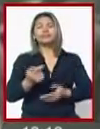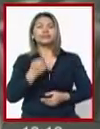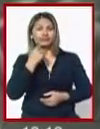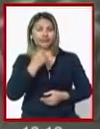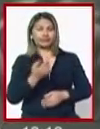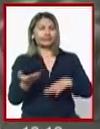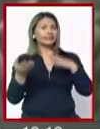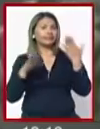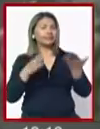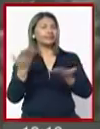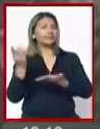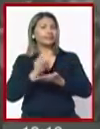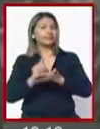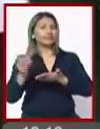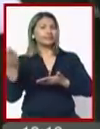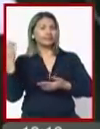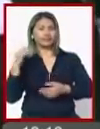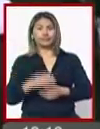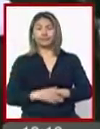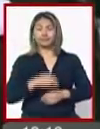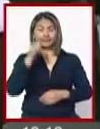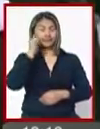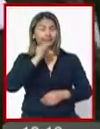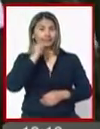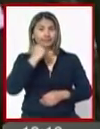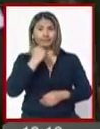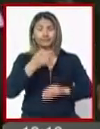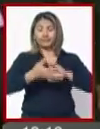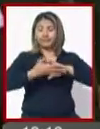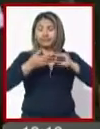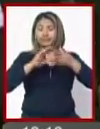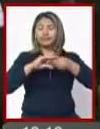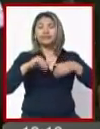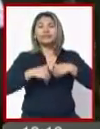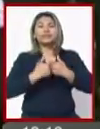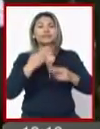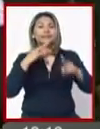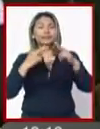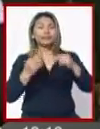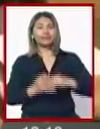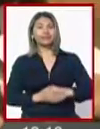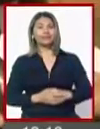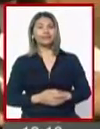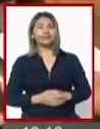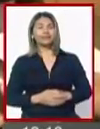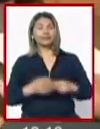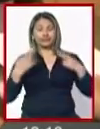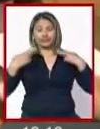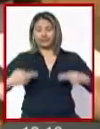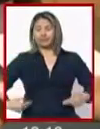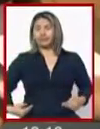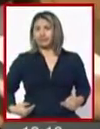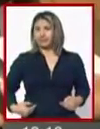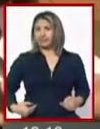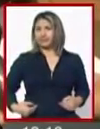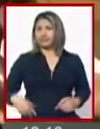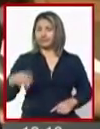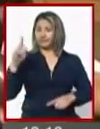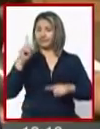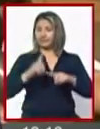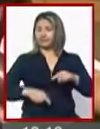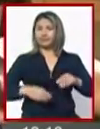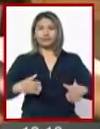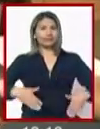Mesa, quien falleció el fin de semana. La señora Reina nos cuenta cómo recibieron la noticia. Como humanos, yo pienso que no